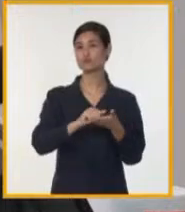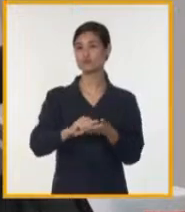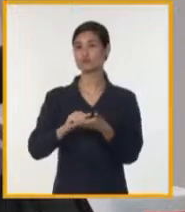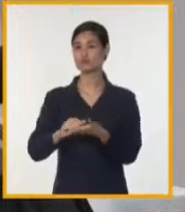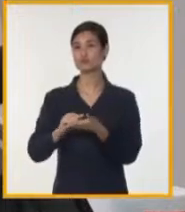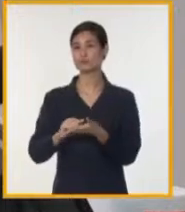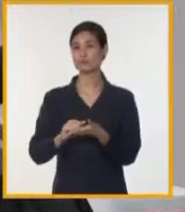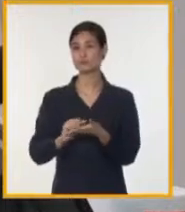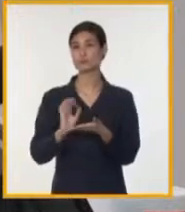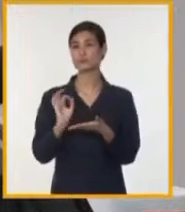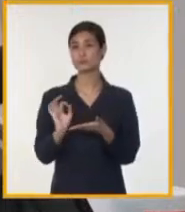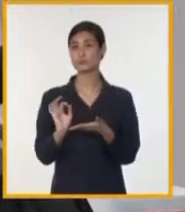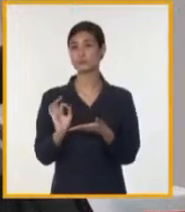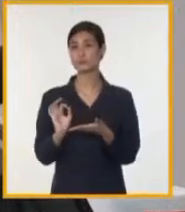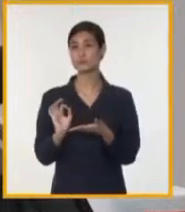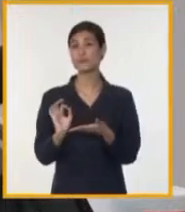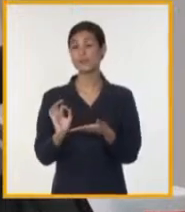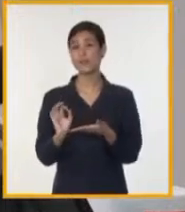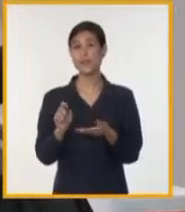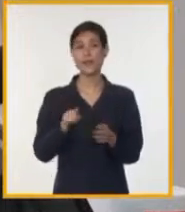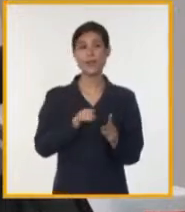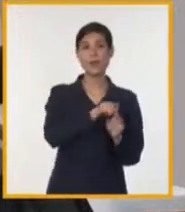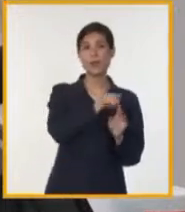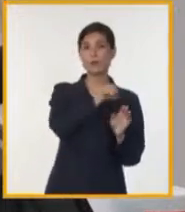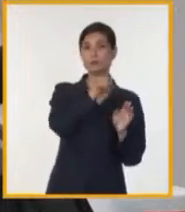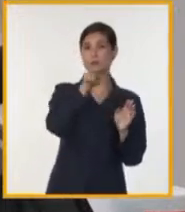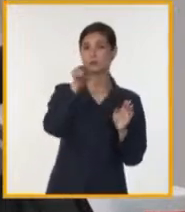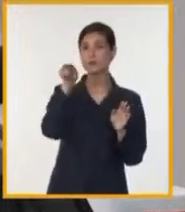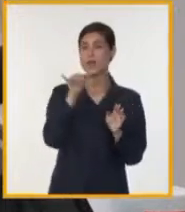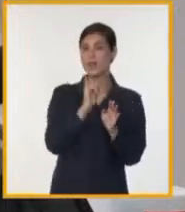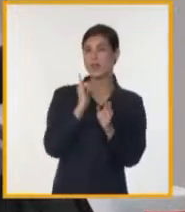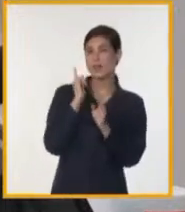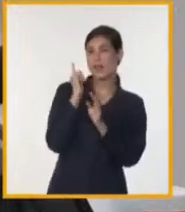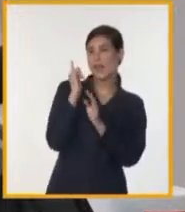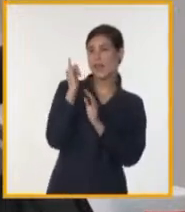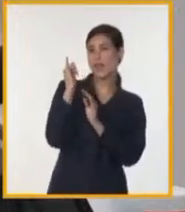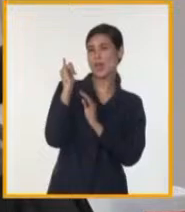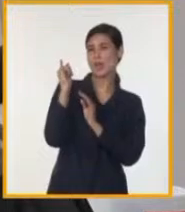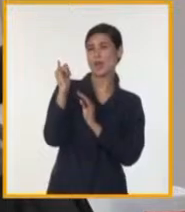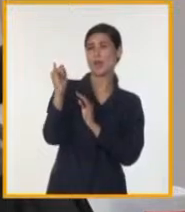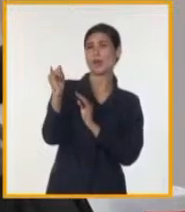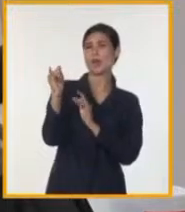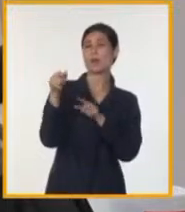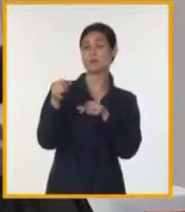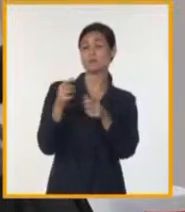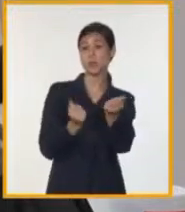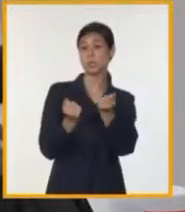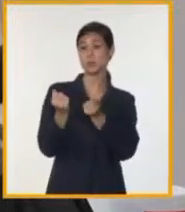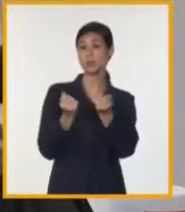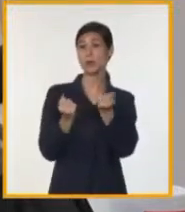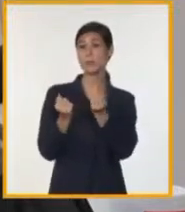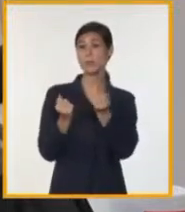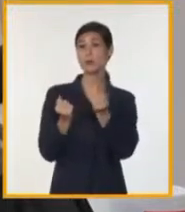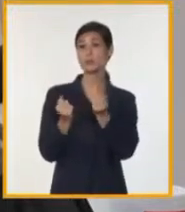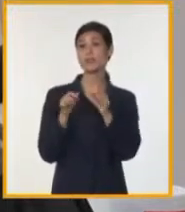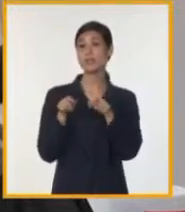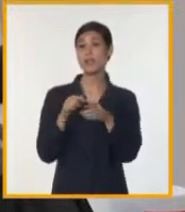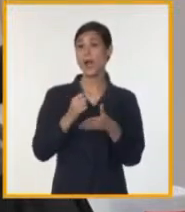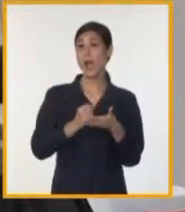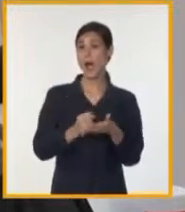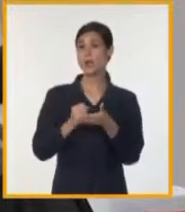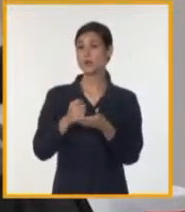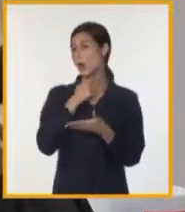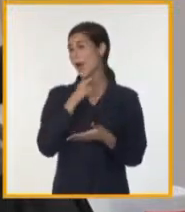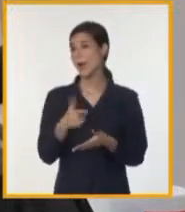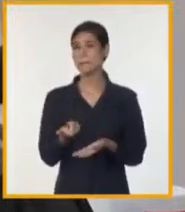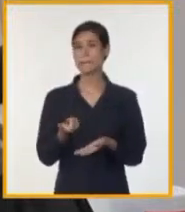hacemos a medias y largas distancias. De ellas hay 6 rutas que tocan La Habana directamente y benefician a aquellos pacientes que tienen tratamiento en los